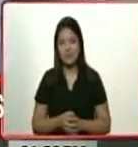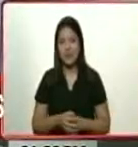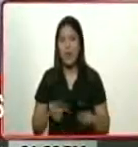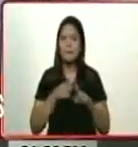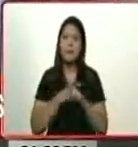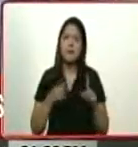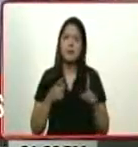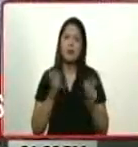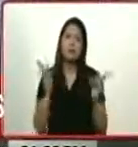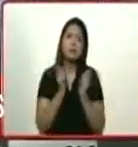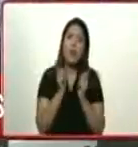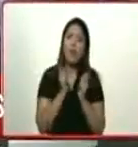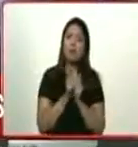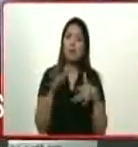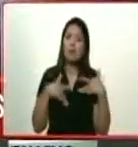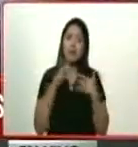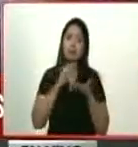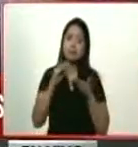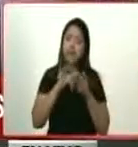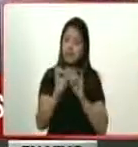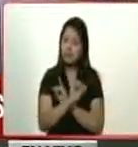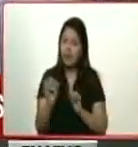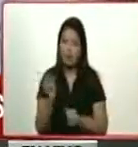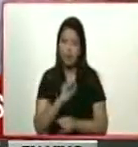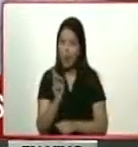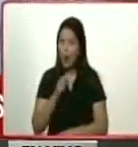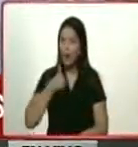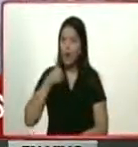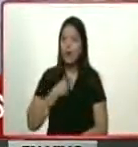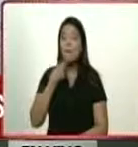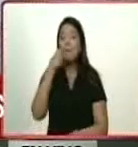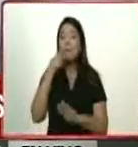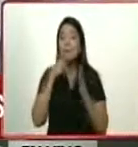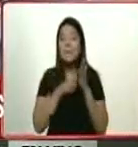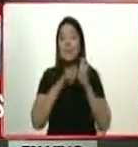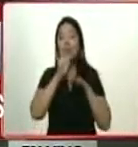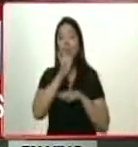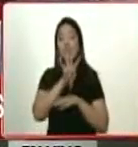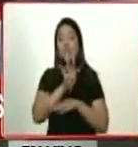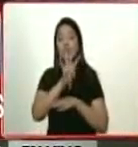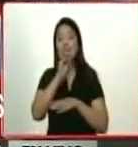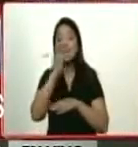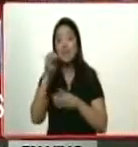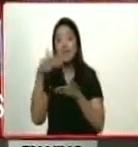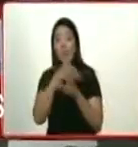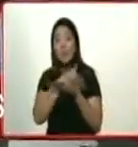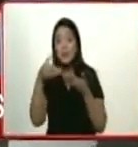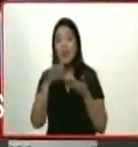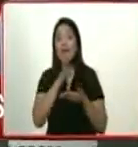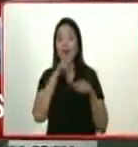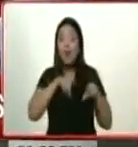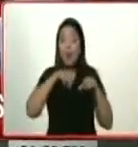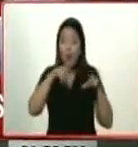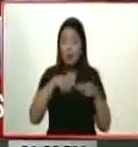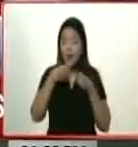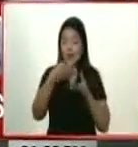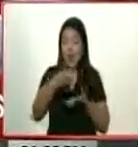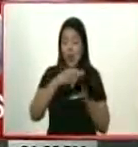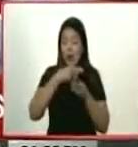los institutos del Estado. Gracias a que tenemos una gobernación revolucionaria, podemos llegar directamente al